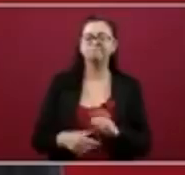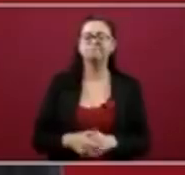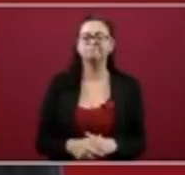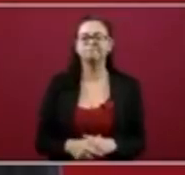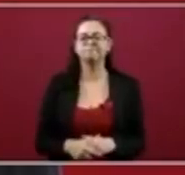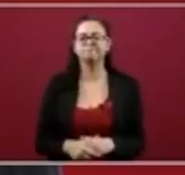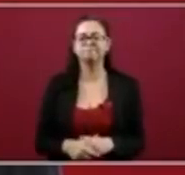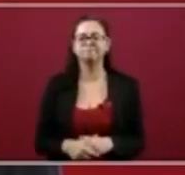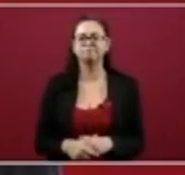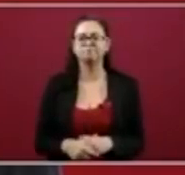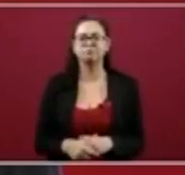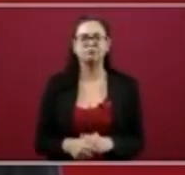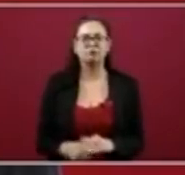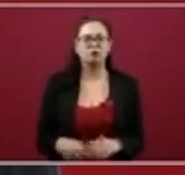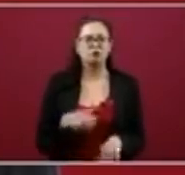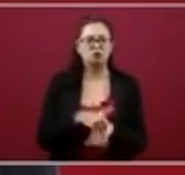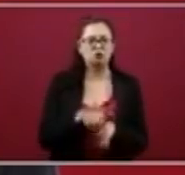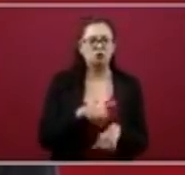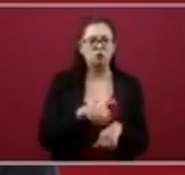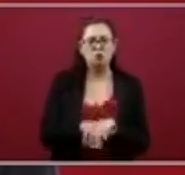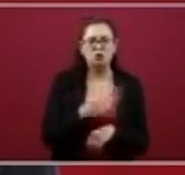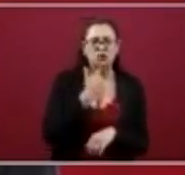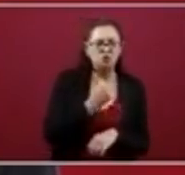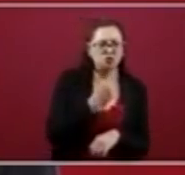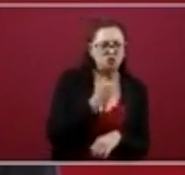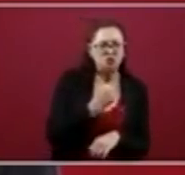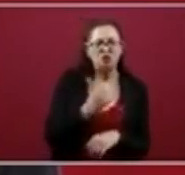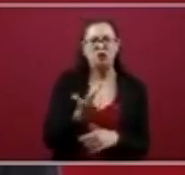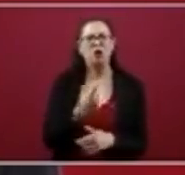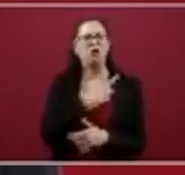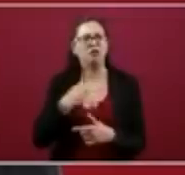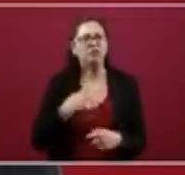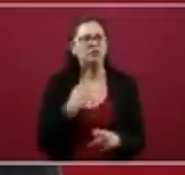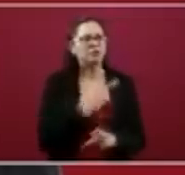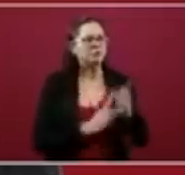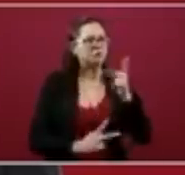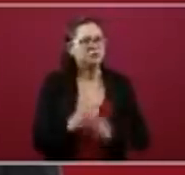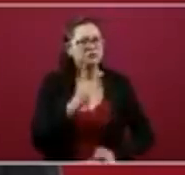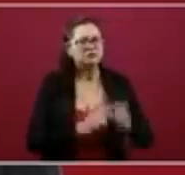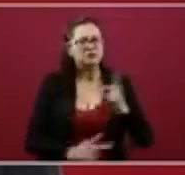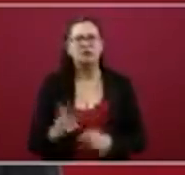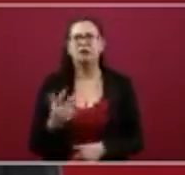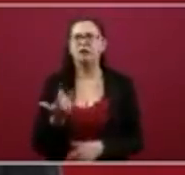sin déficit, sin deuda, sin inflación,